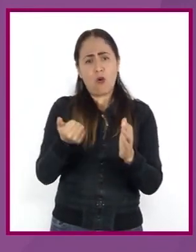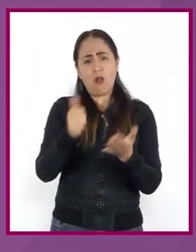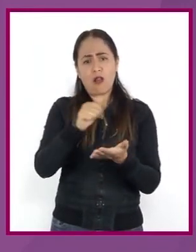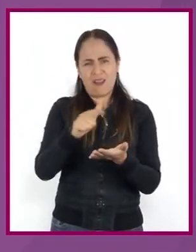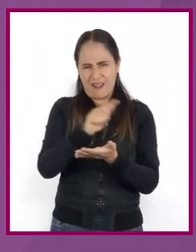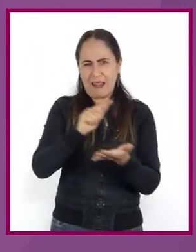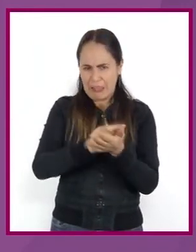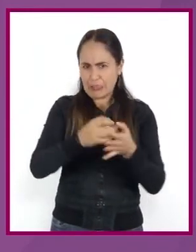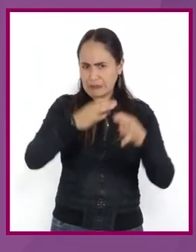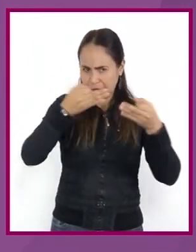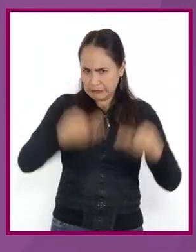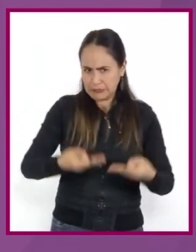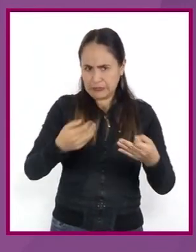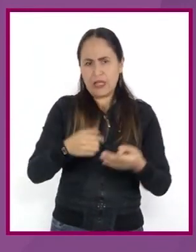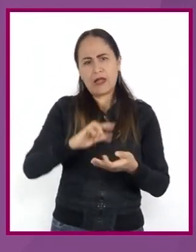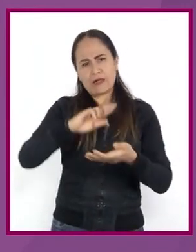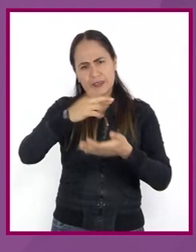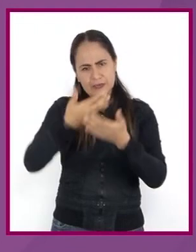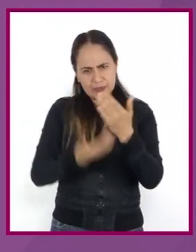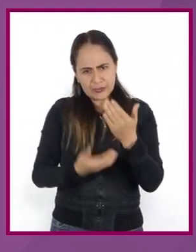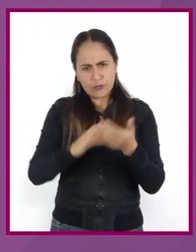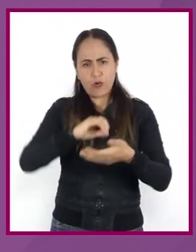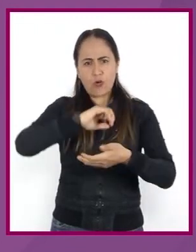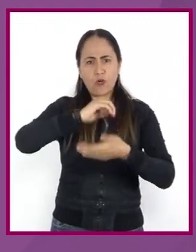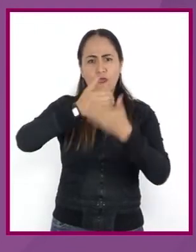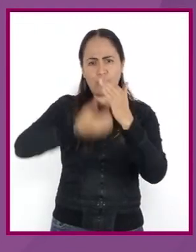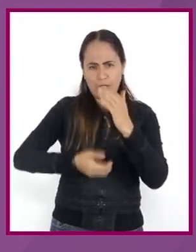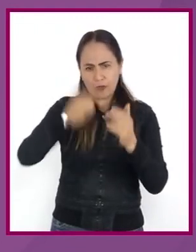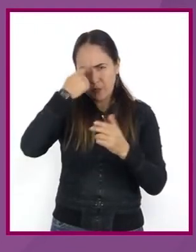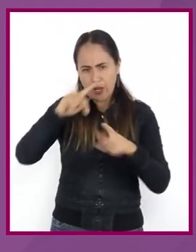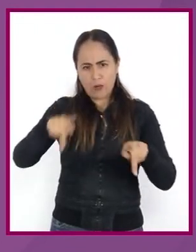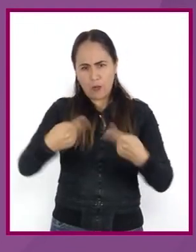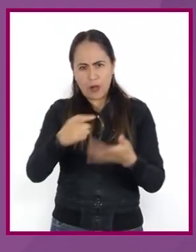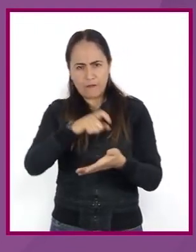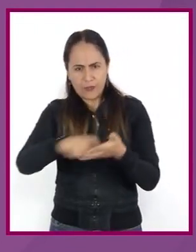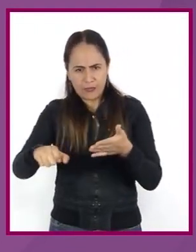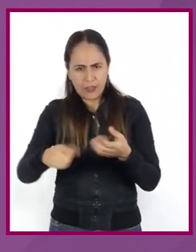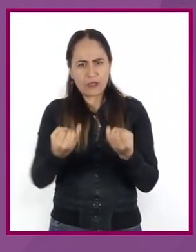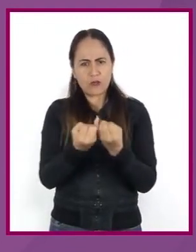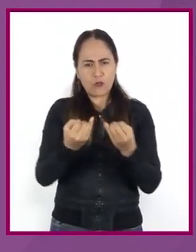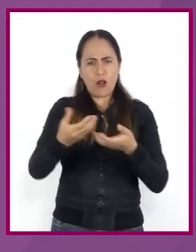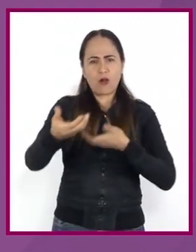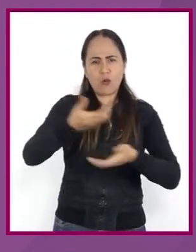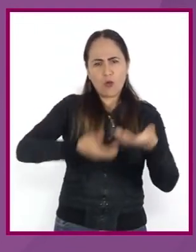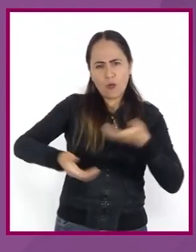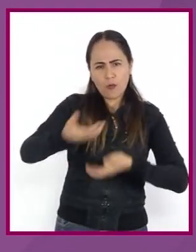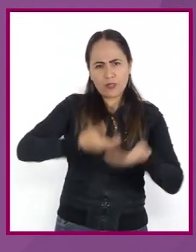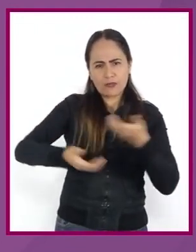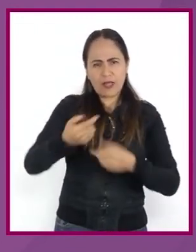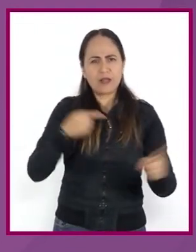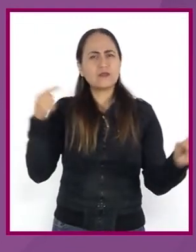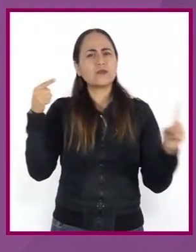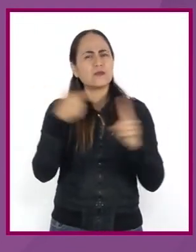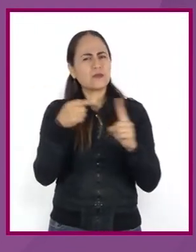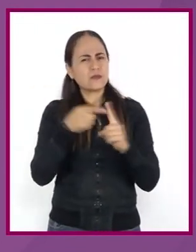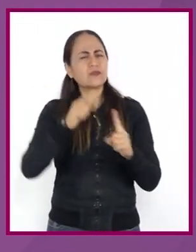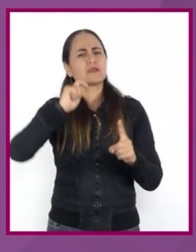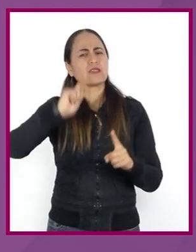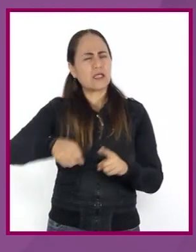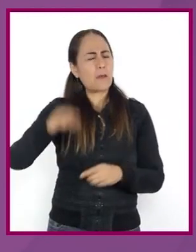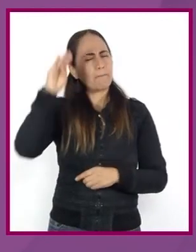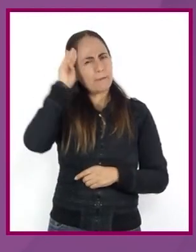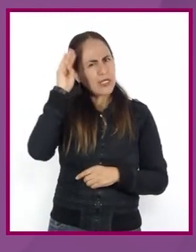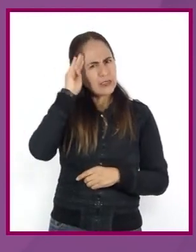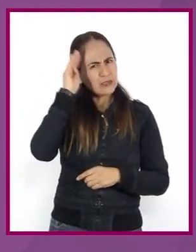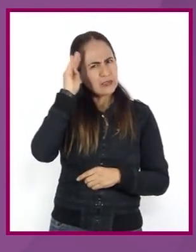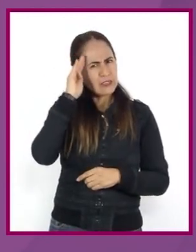recibos, contratos de compraventa o comerciales, y el propósito fue reflexionar sobre el